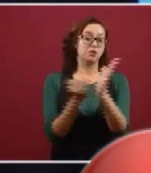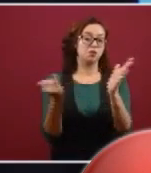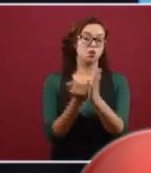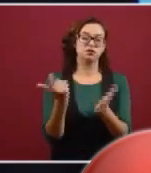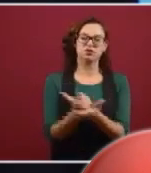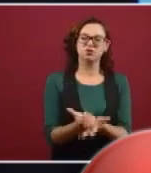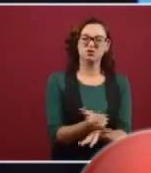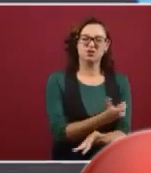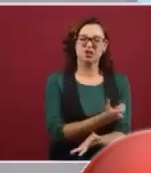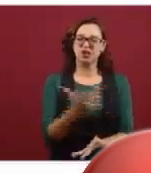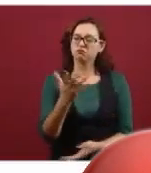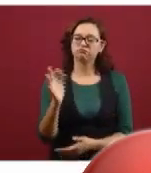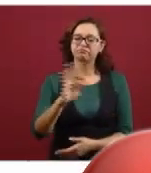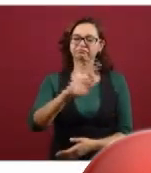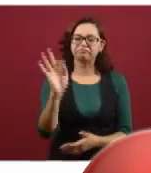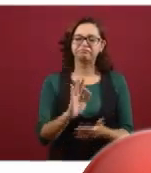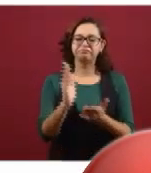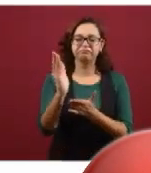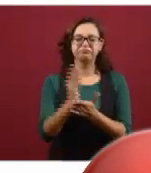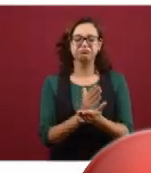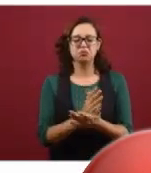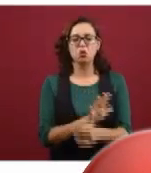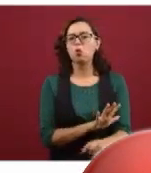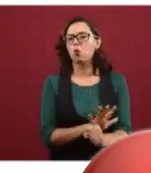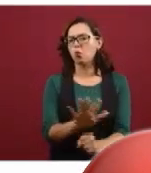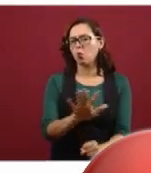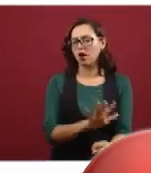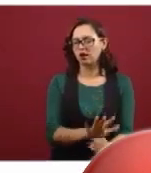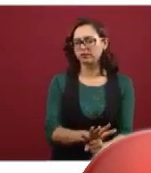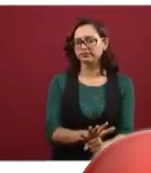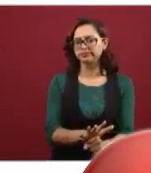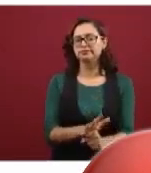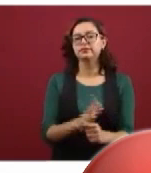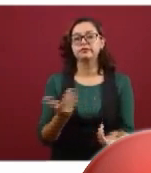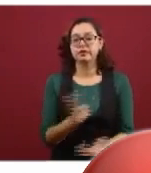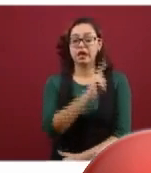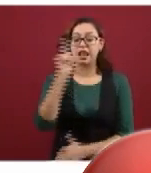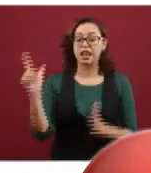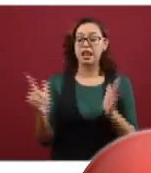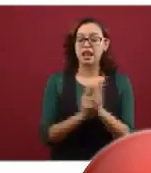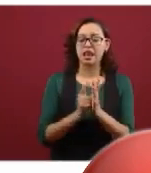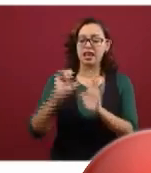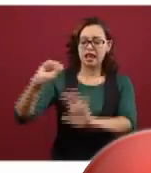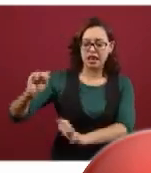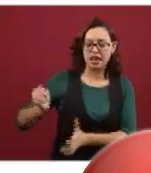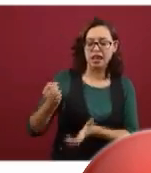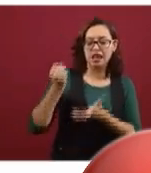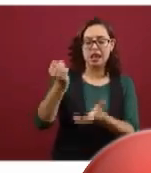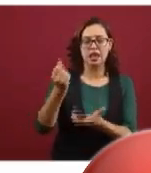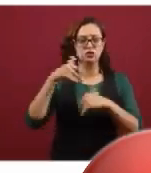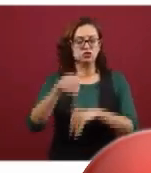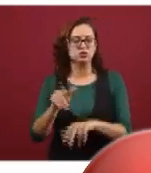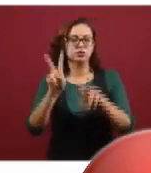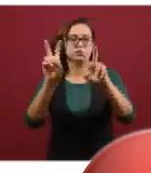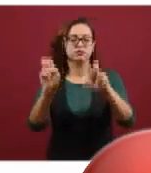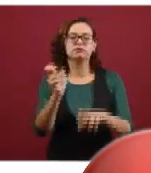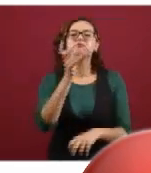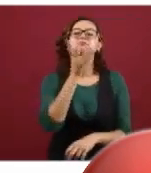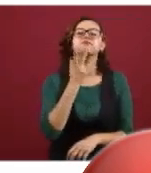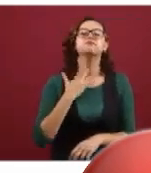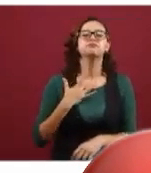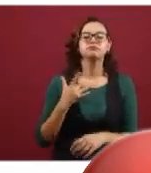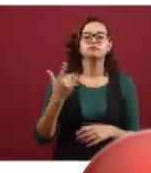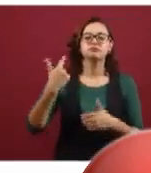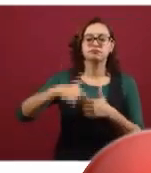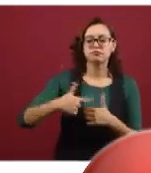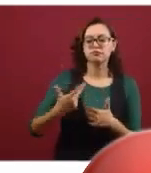previsto presentar una propuesta de reforma a la Ley de Ingresos sobre Hidrocarburos para reducir la